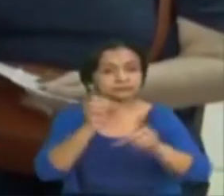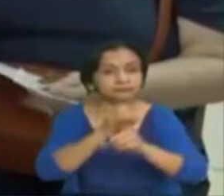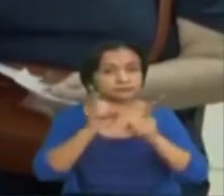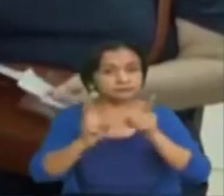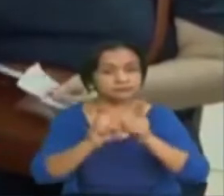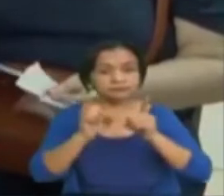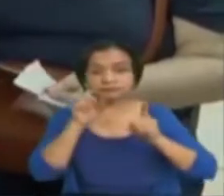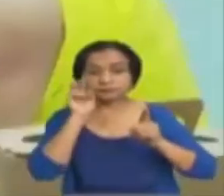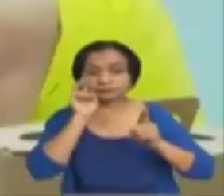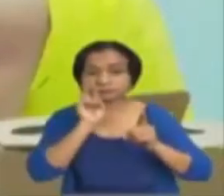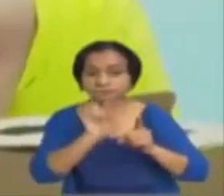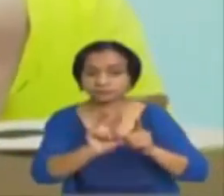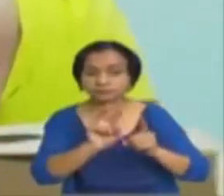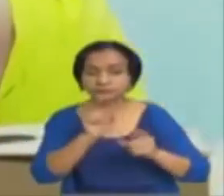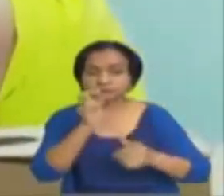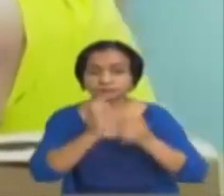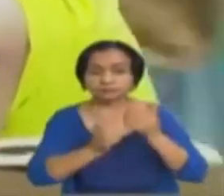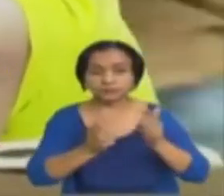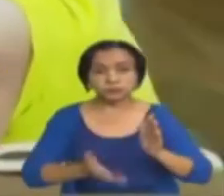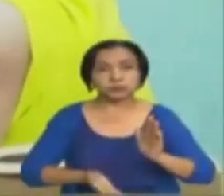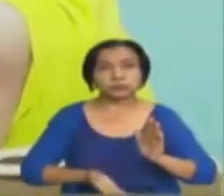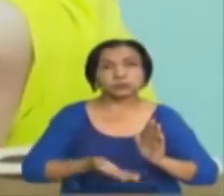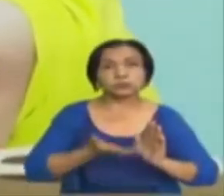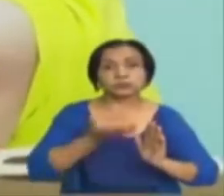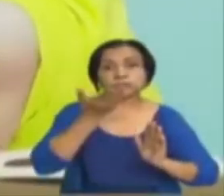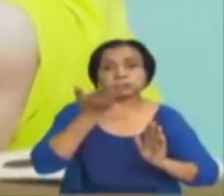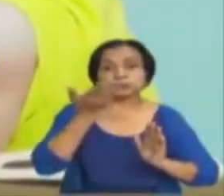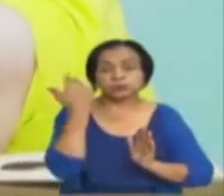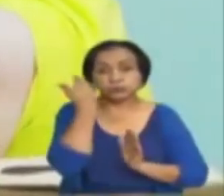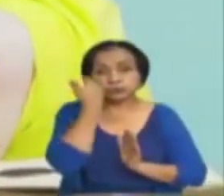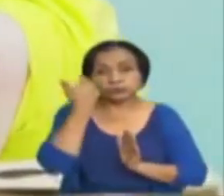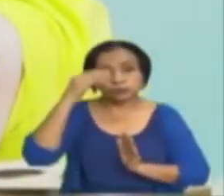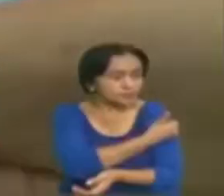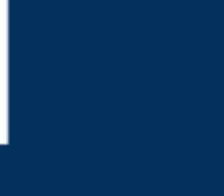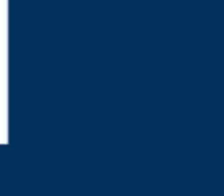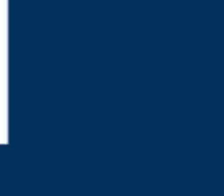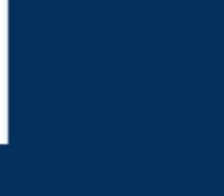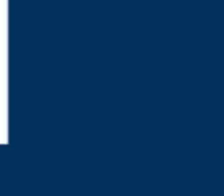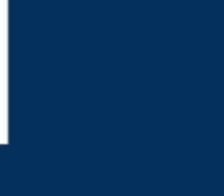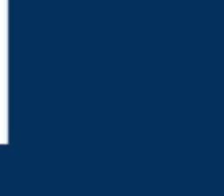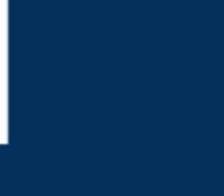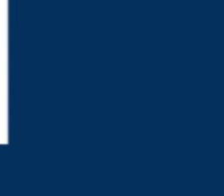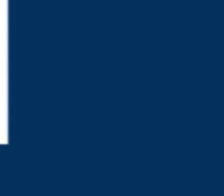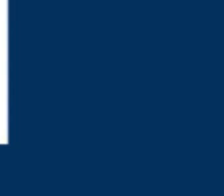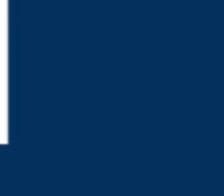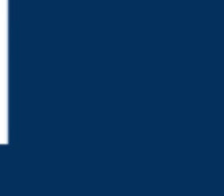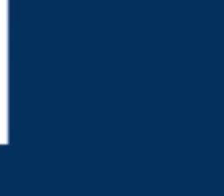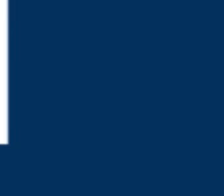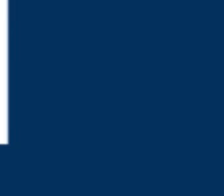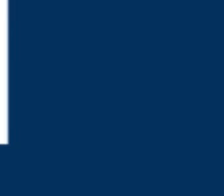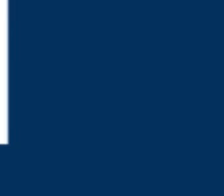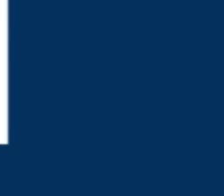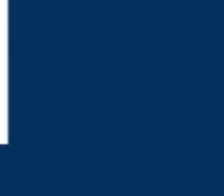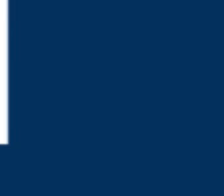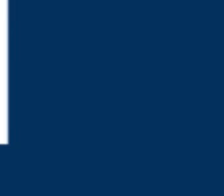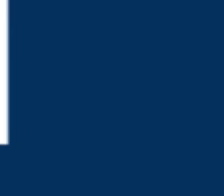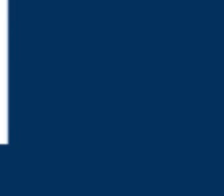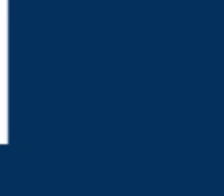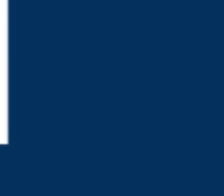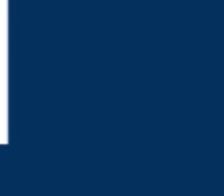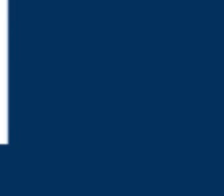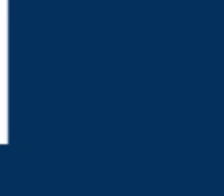desarrollará la vacunación voluntaria con el inoculante ruso para mañana miércoles vacunación voluntaria